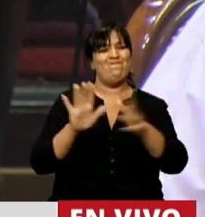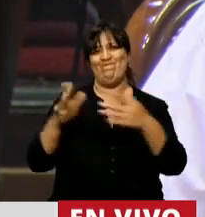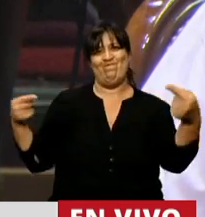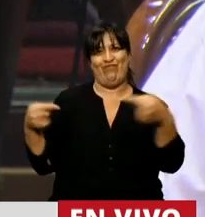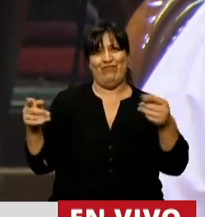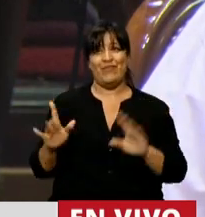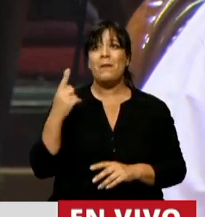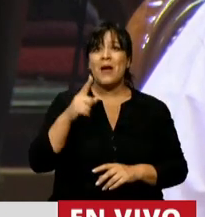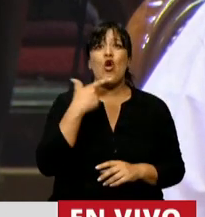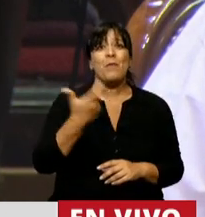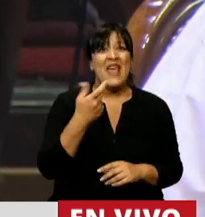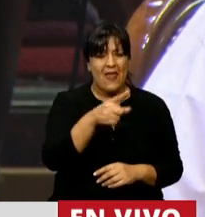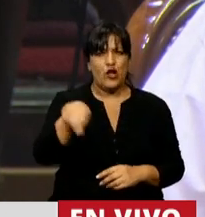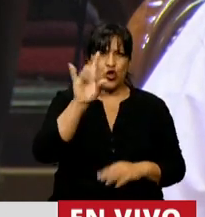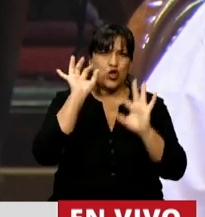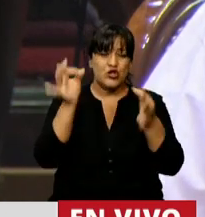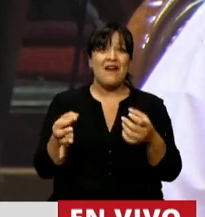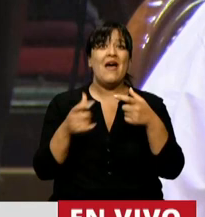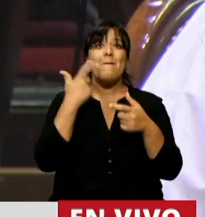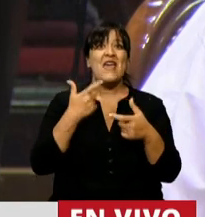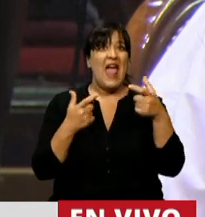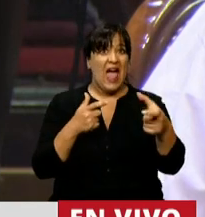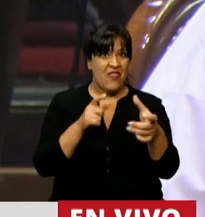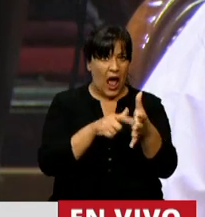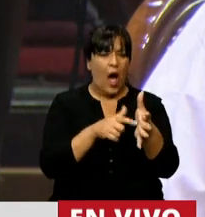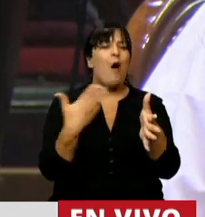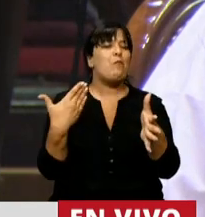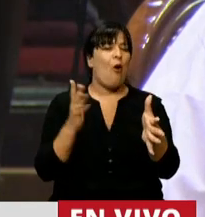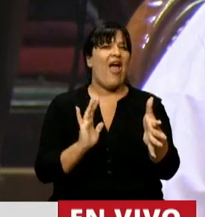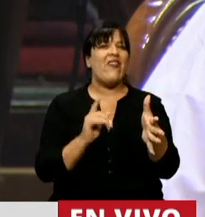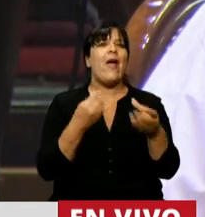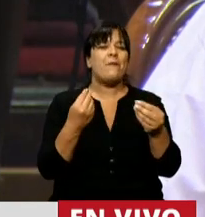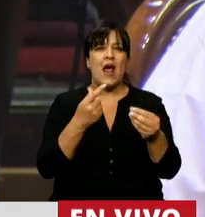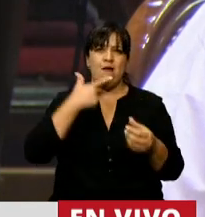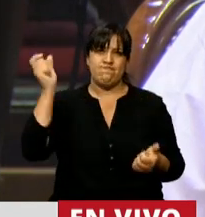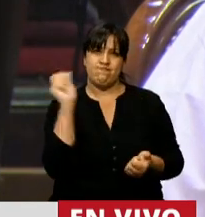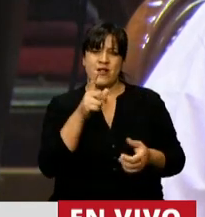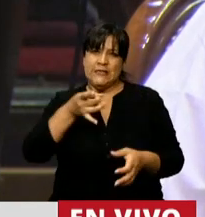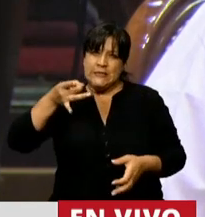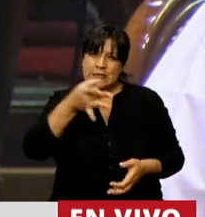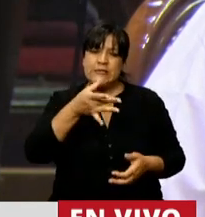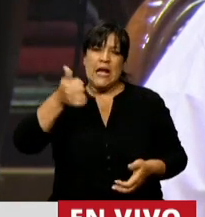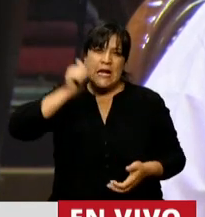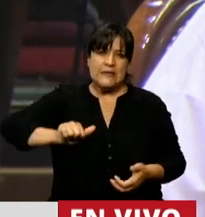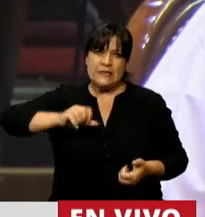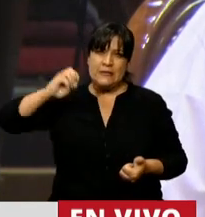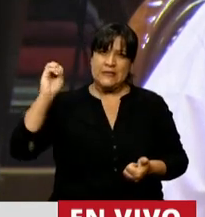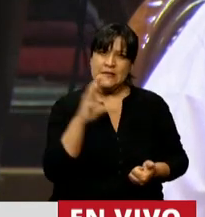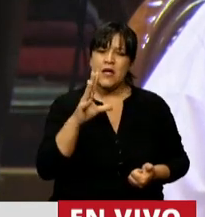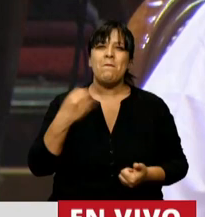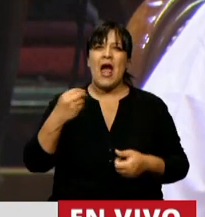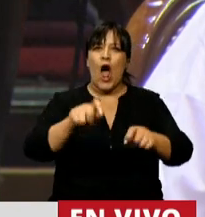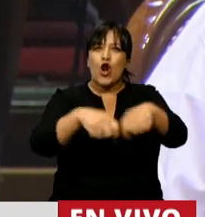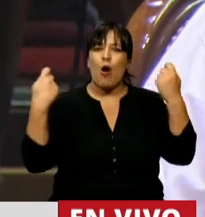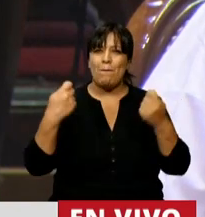Pero una piedra, como todos sabemos, señor presidente, se puede usar para agredir, para lastimar, para